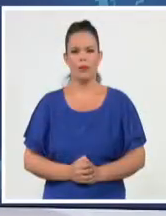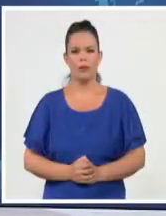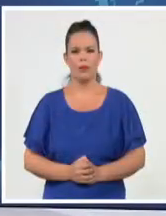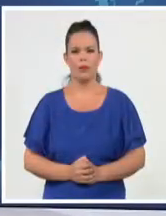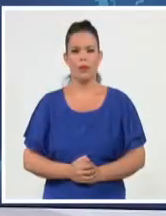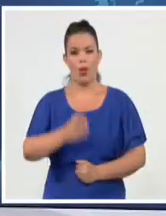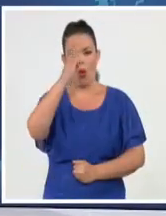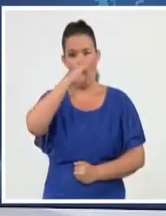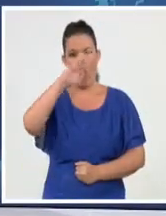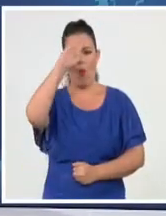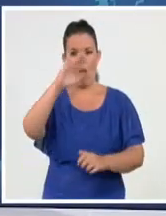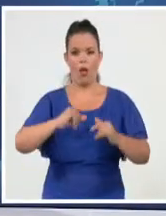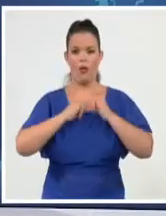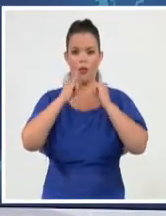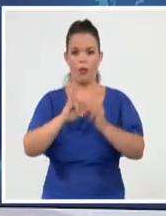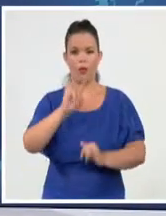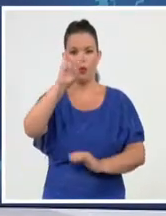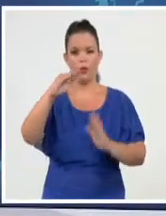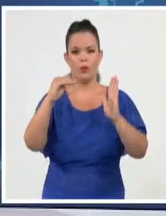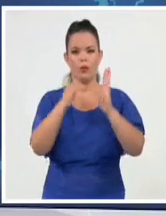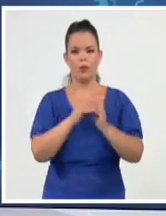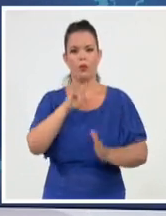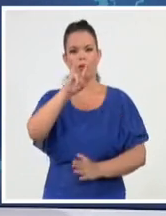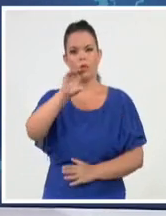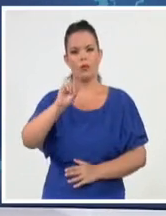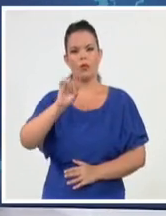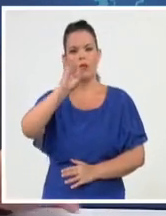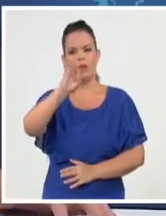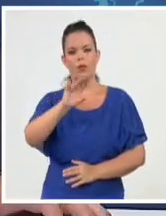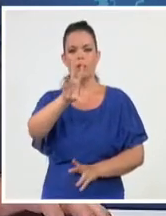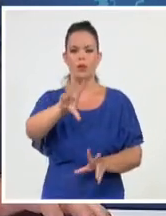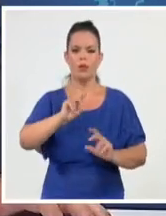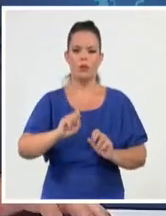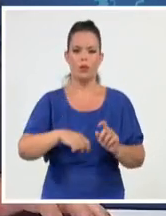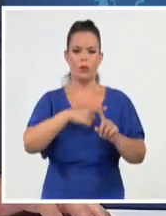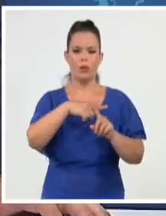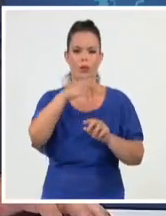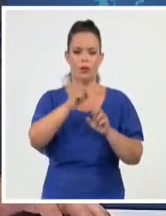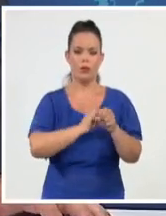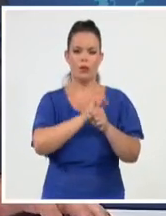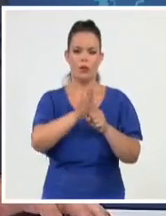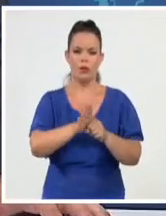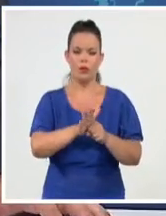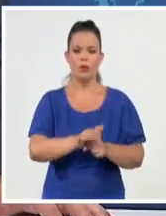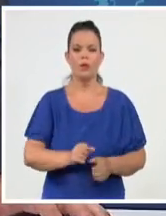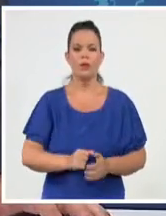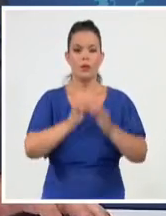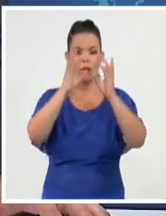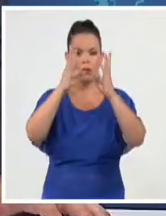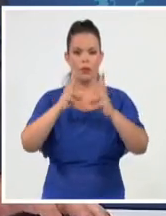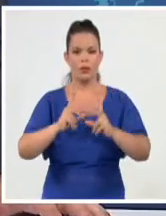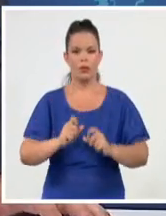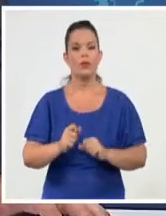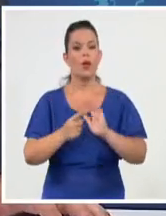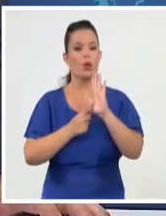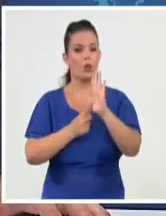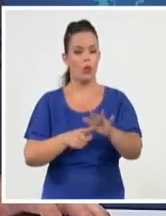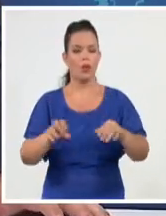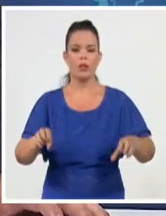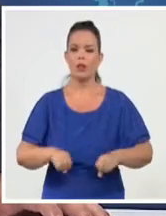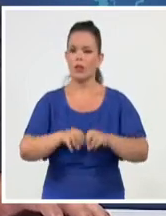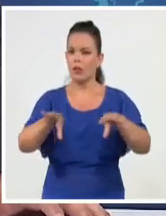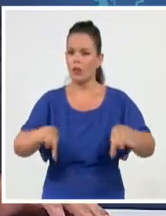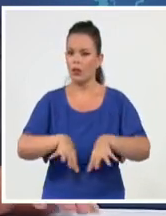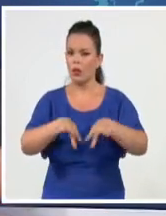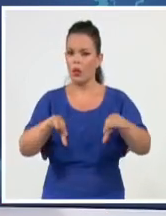Cuba reportó hoy 9.907 nuevos casos de COVID-19, cifra que evidencia la situación epidemiológica